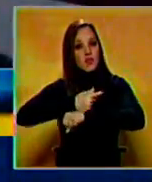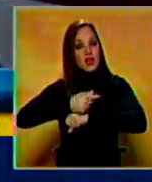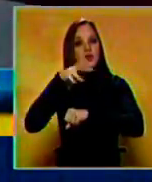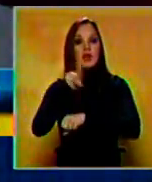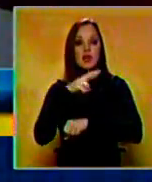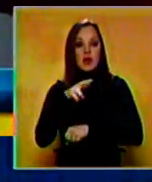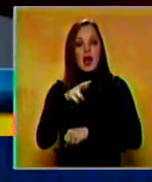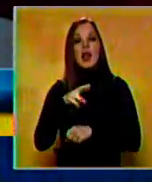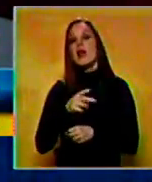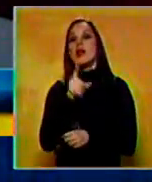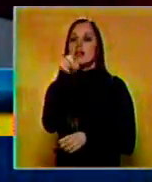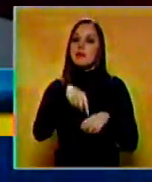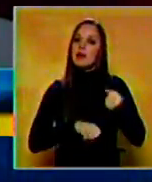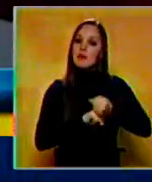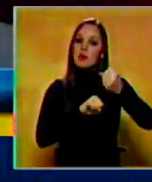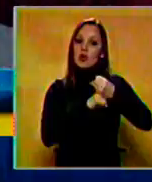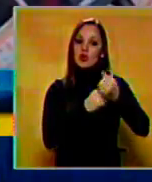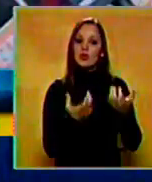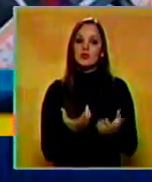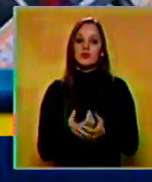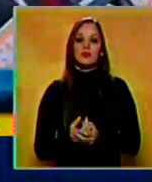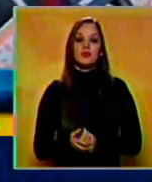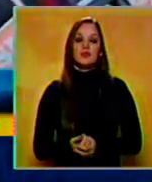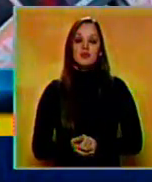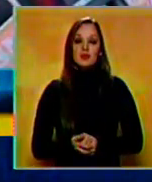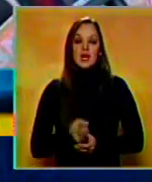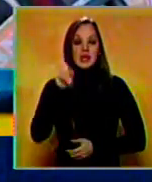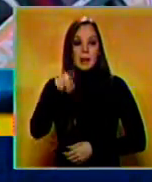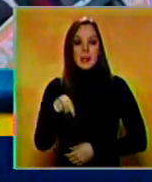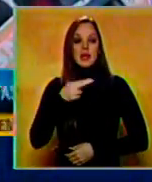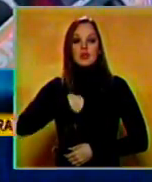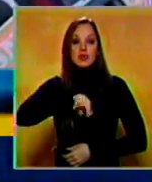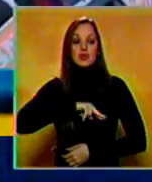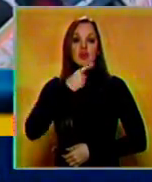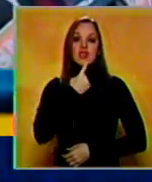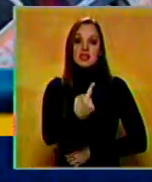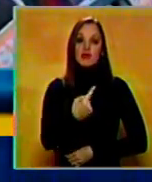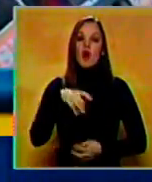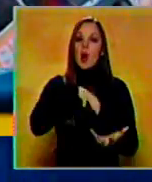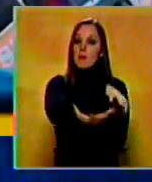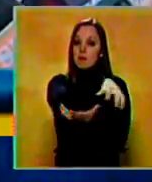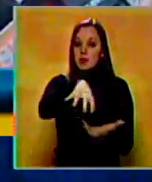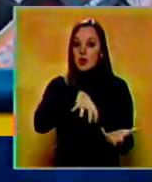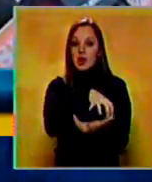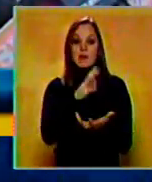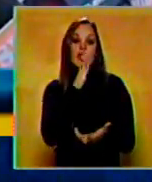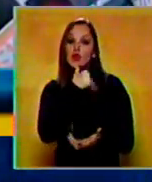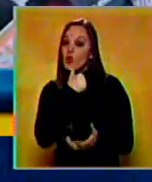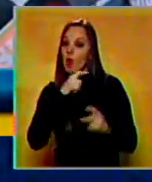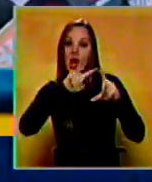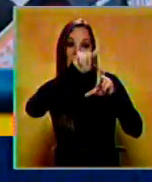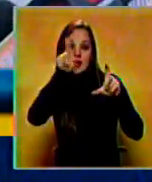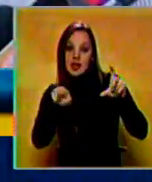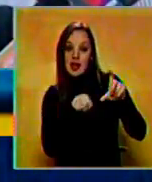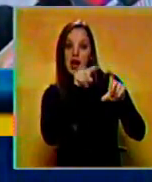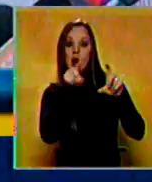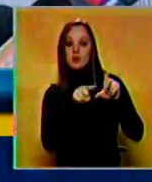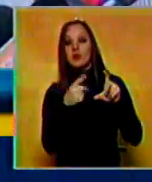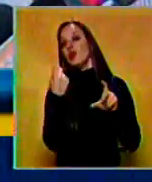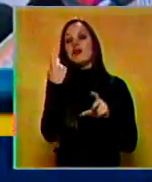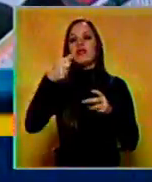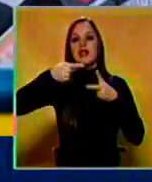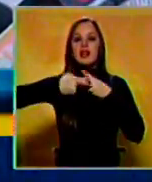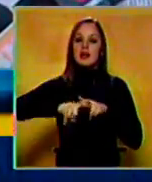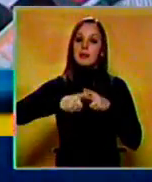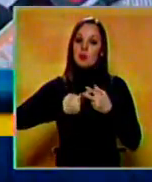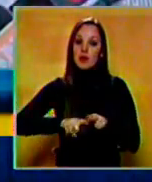de transporte como invasión de ruta. Aunado a la problemática de falta de cauchos, repuestos, baterías y